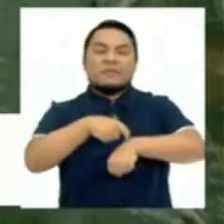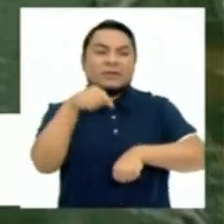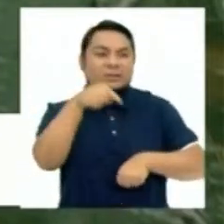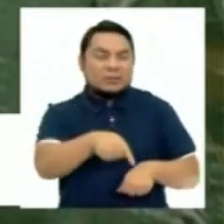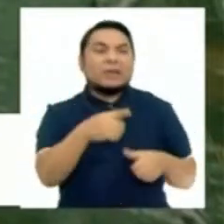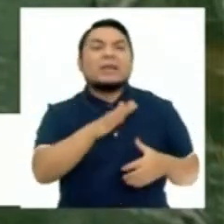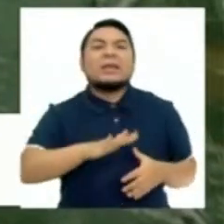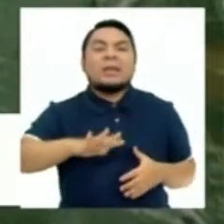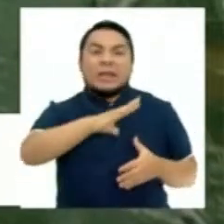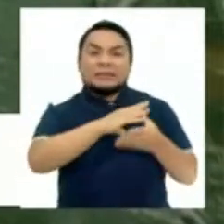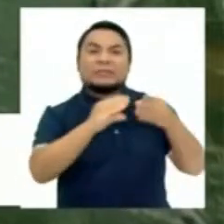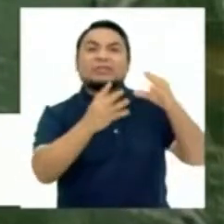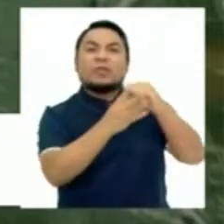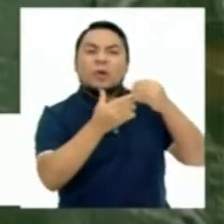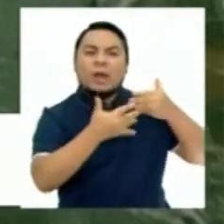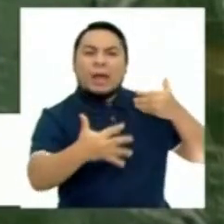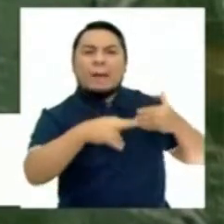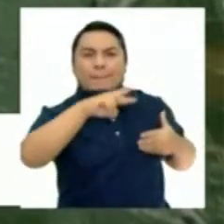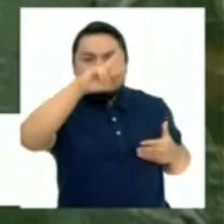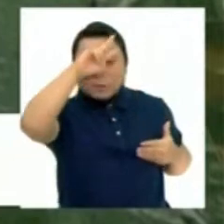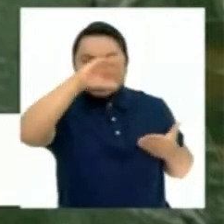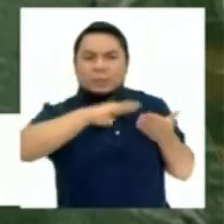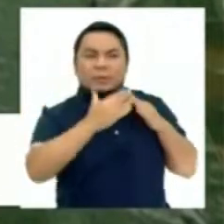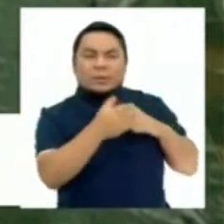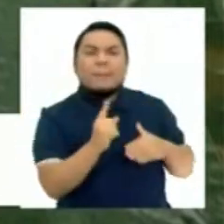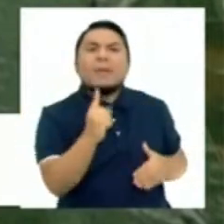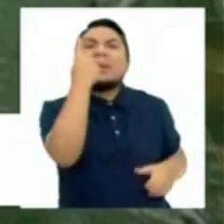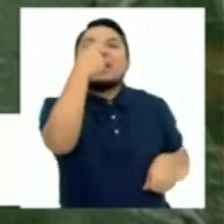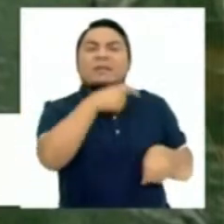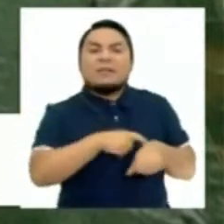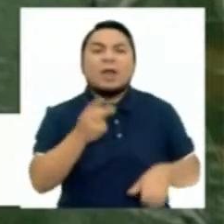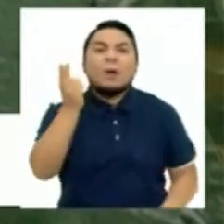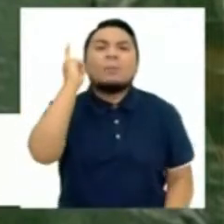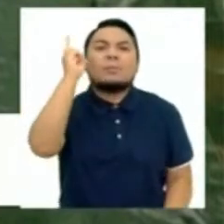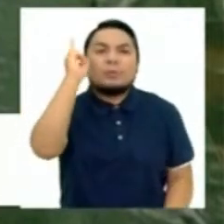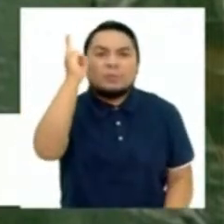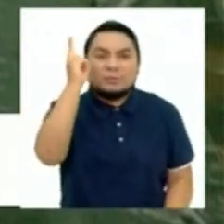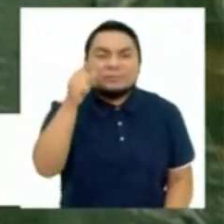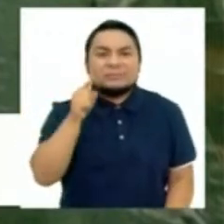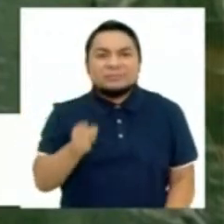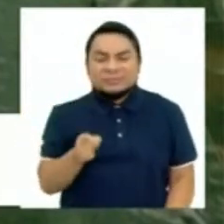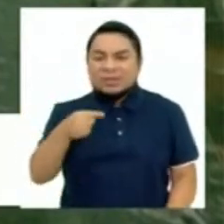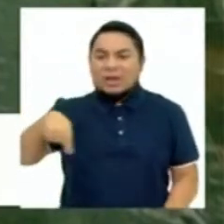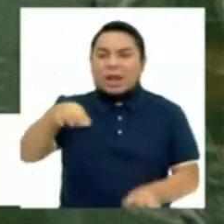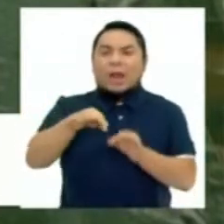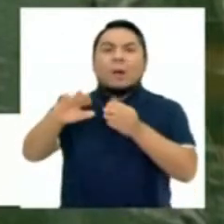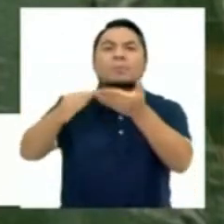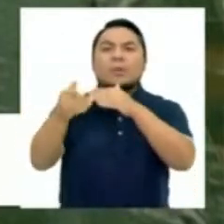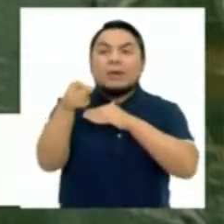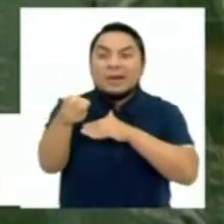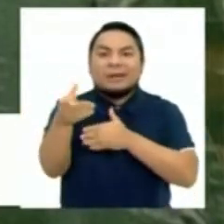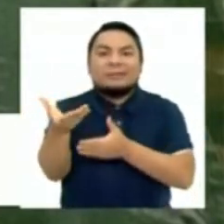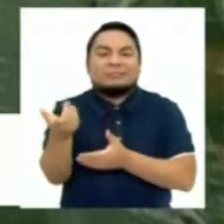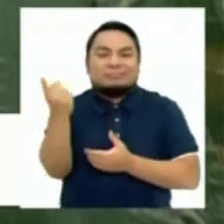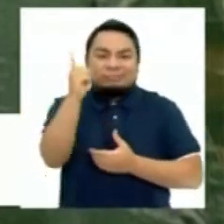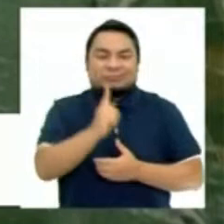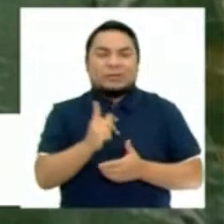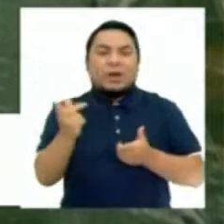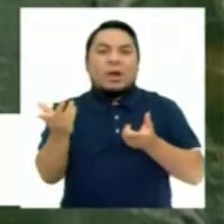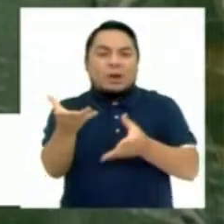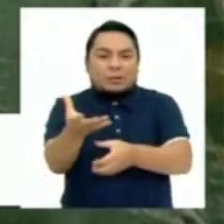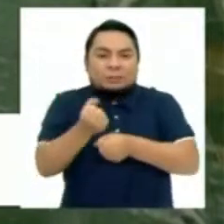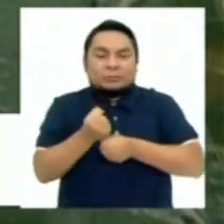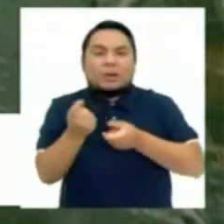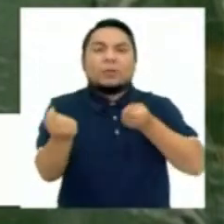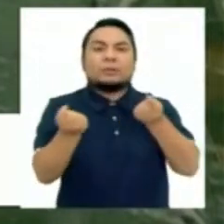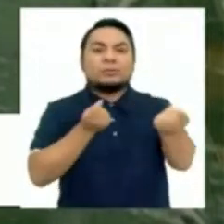de mi pueblo peruano que un maestro de escuela del mundo rural asume la conducción